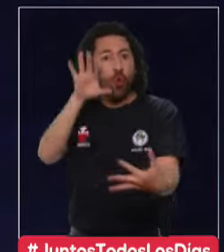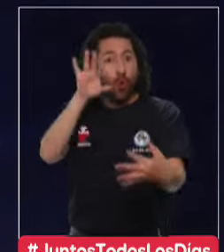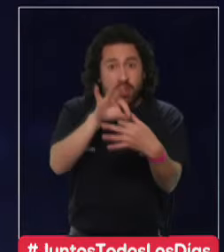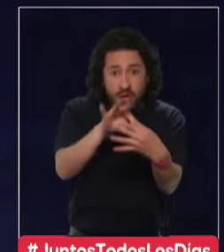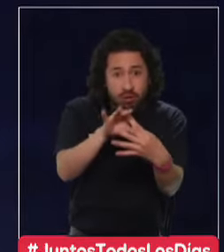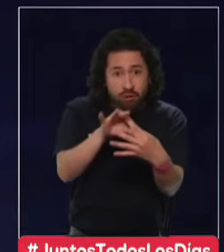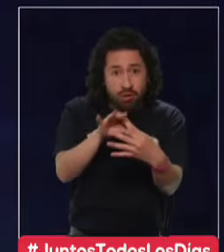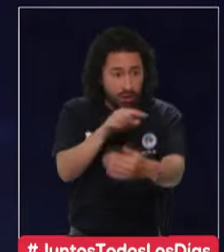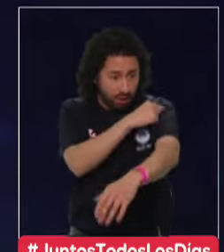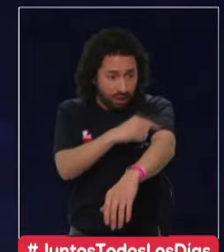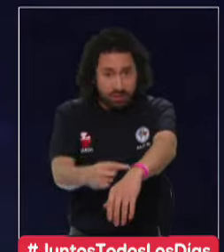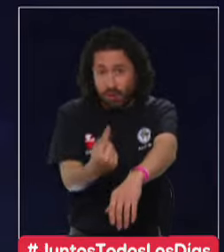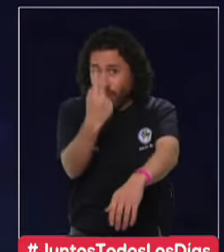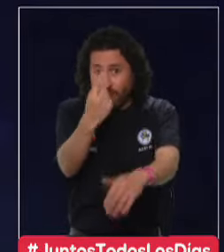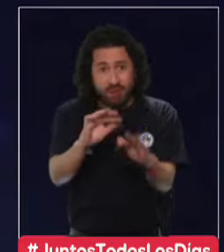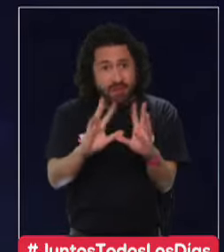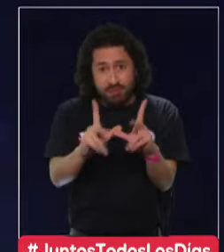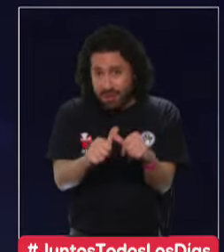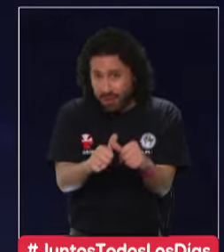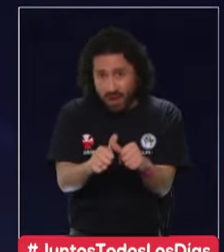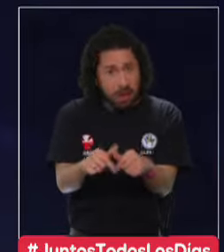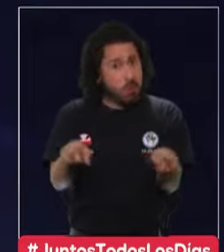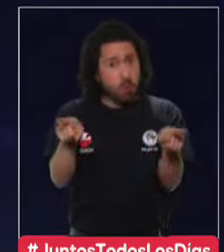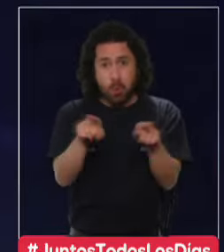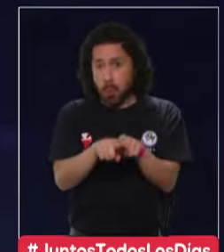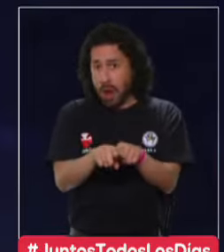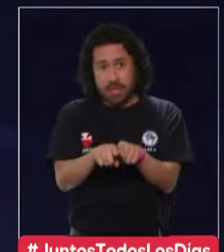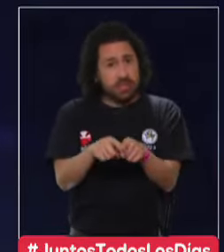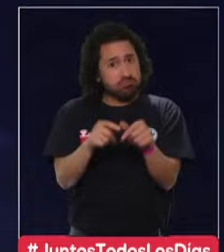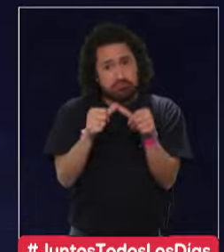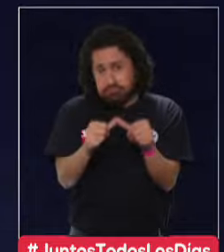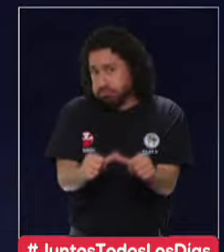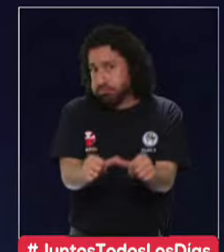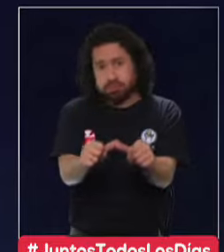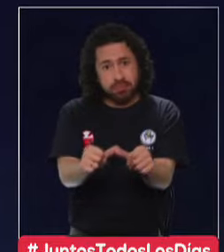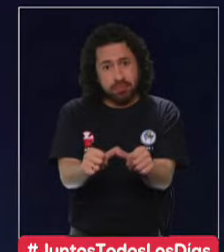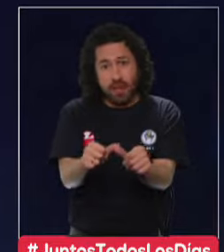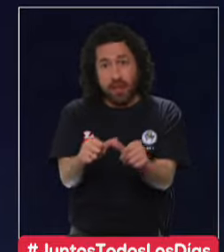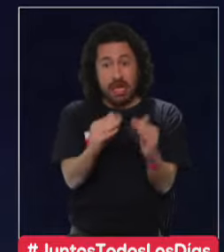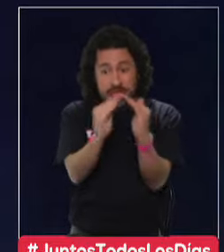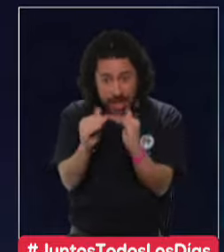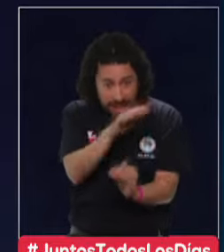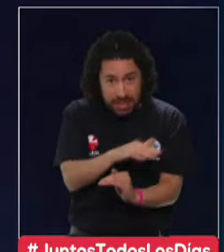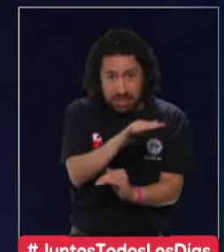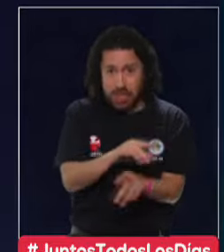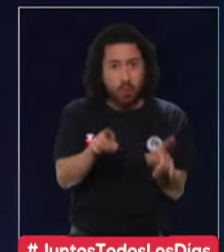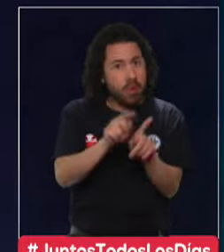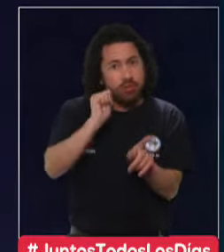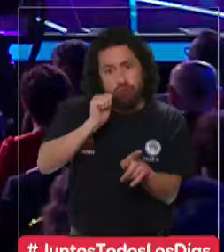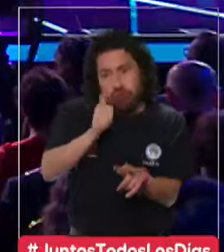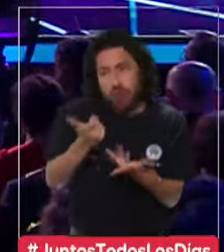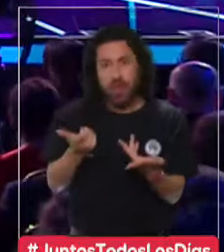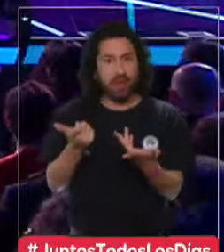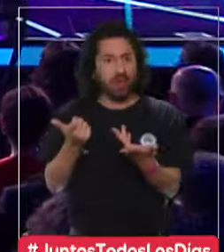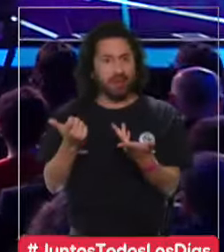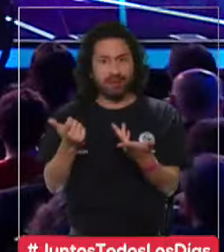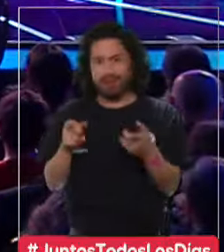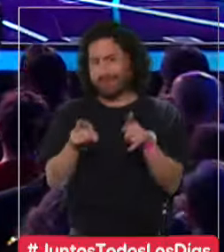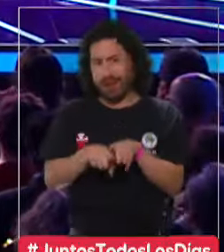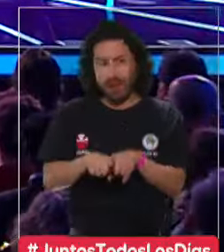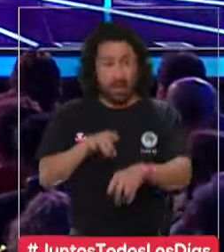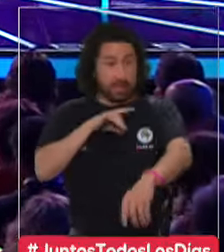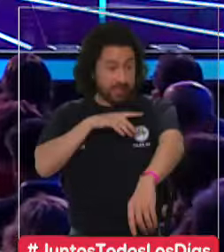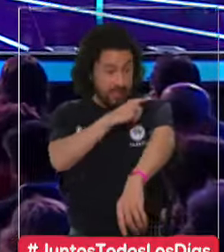la misma familia de siempre, es el mismo barrio de siempre, es el día a día de siempre. Ese